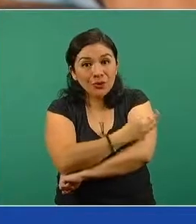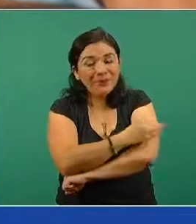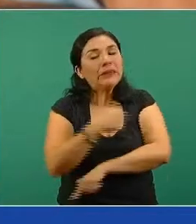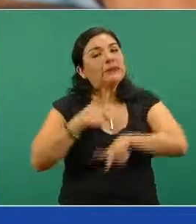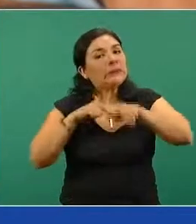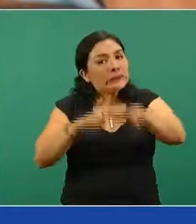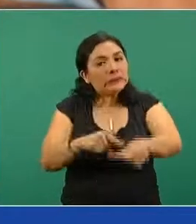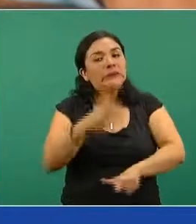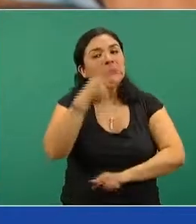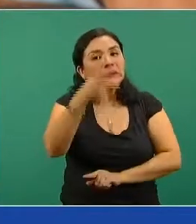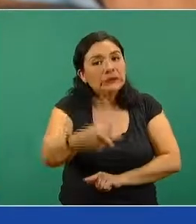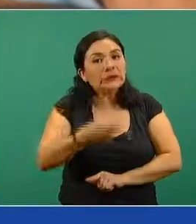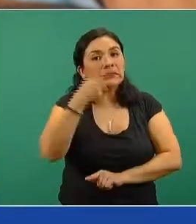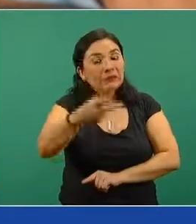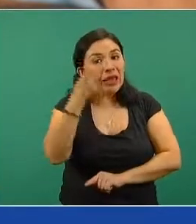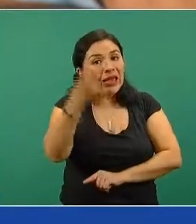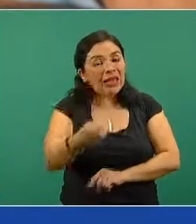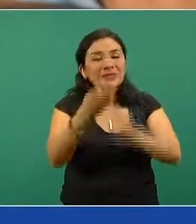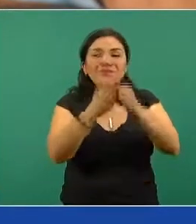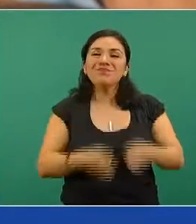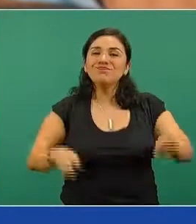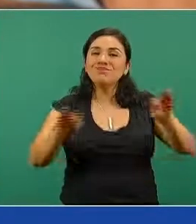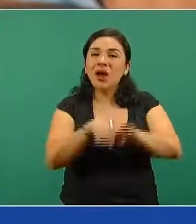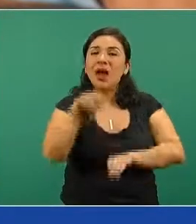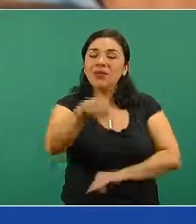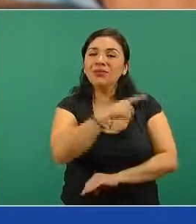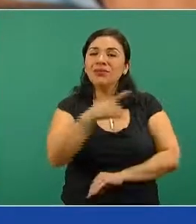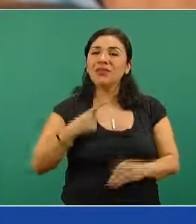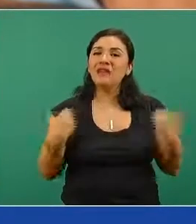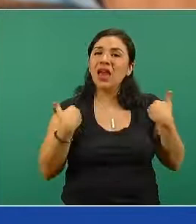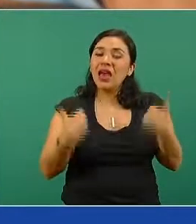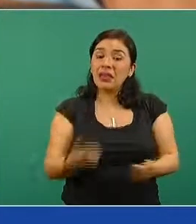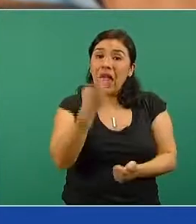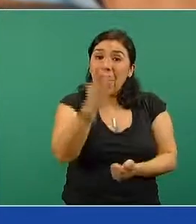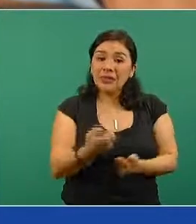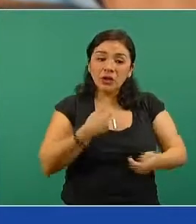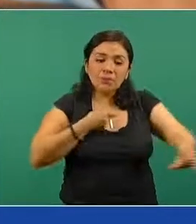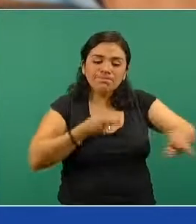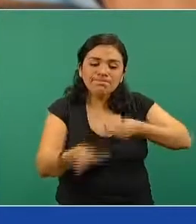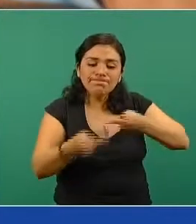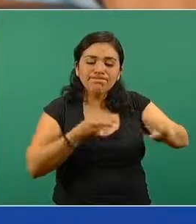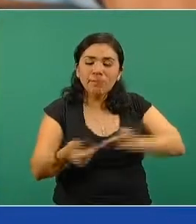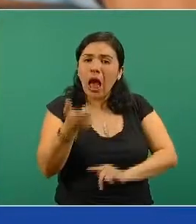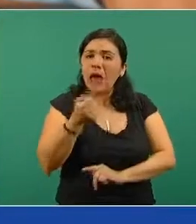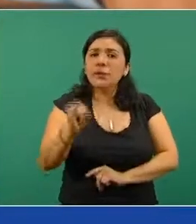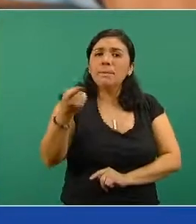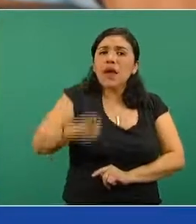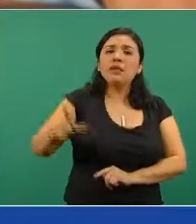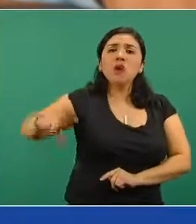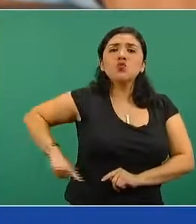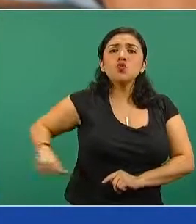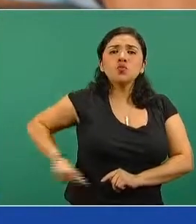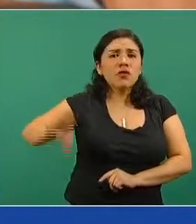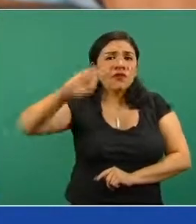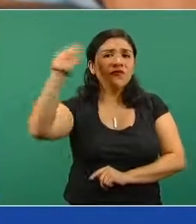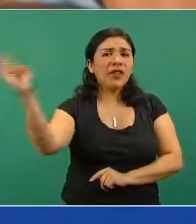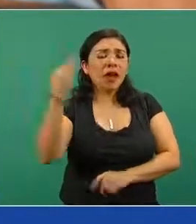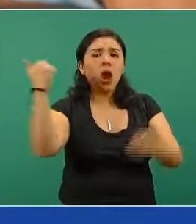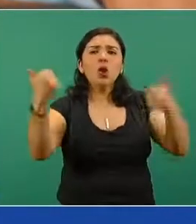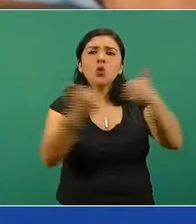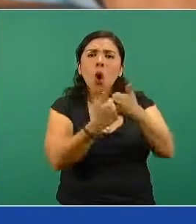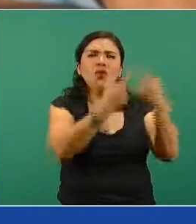seguir insistiendo en este mensaje. Esta es una estrategia nacional, federal, con la colaboración